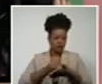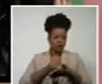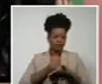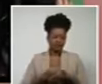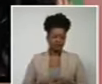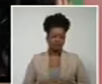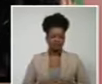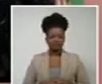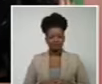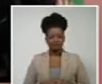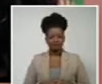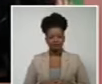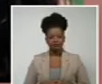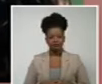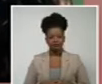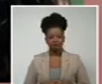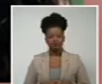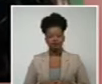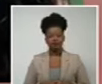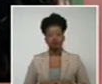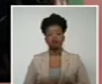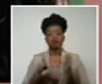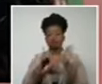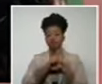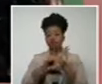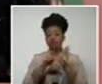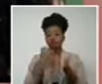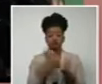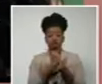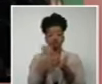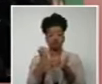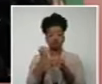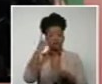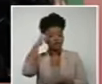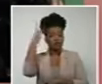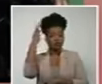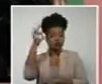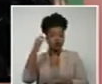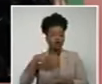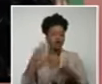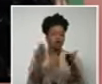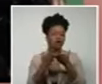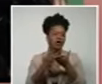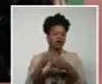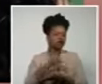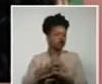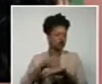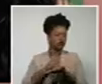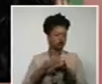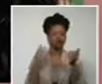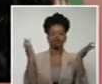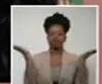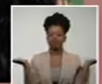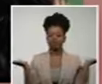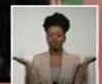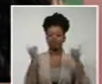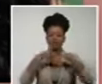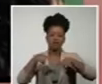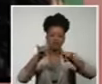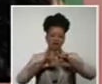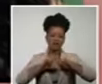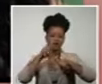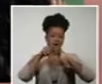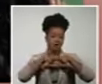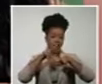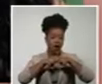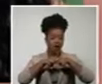La licenciatura de Psicología la estudié en la Universidad de La Habana, en Cuba, en los años del 2000 al 2006, lo